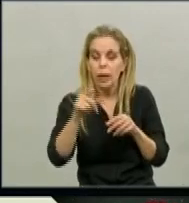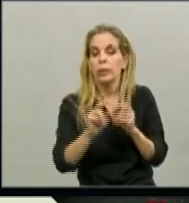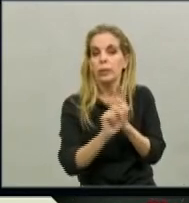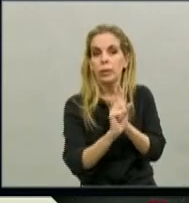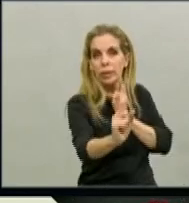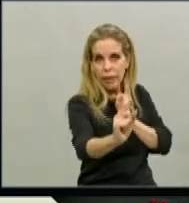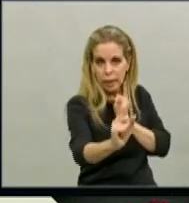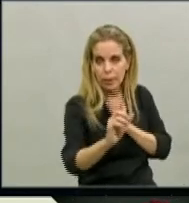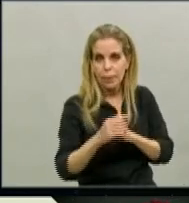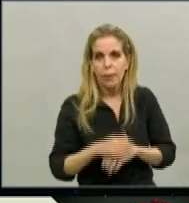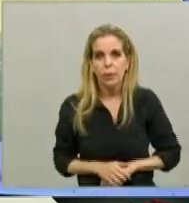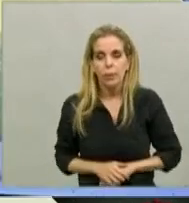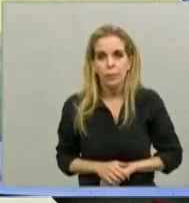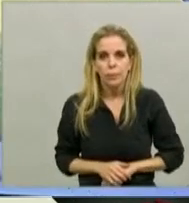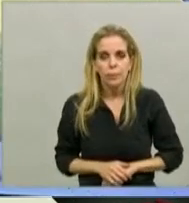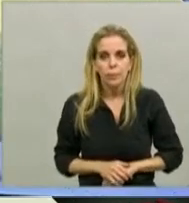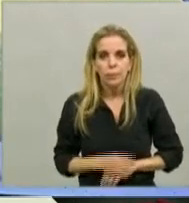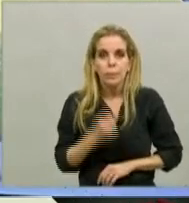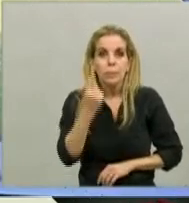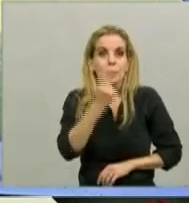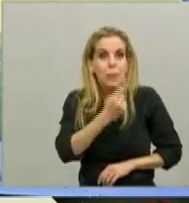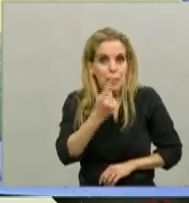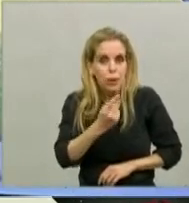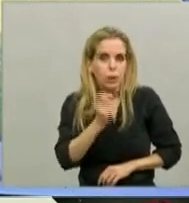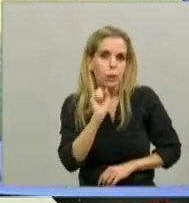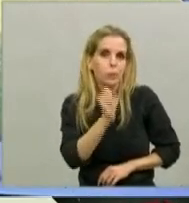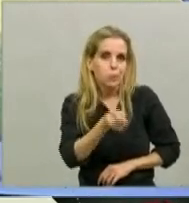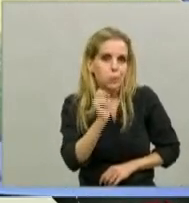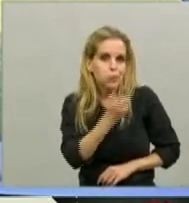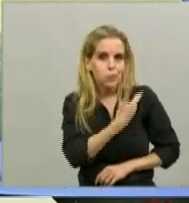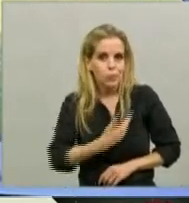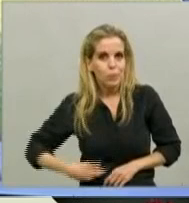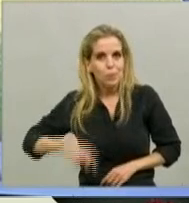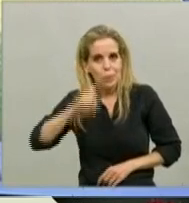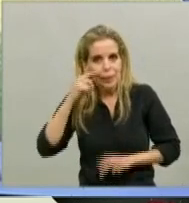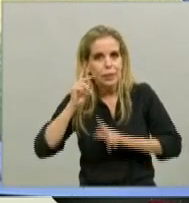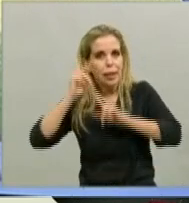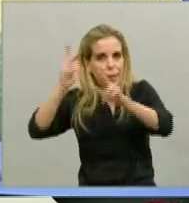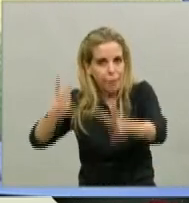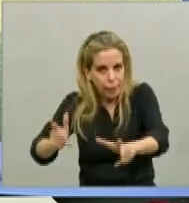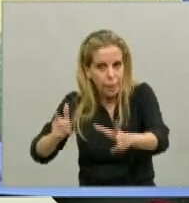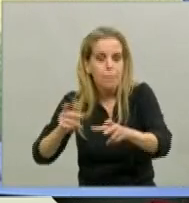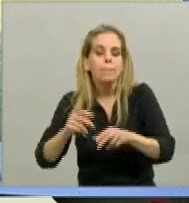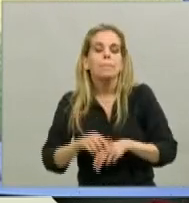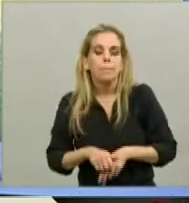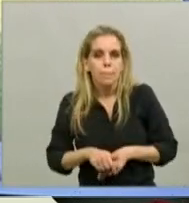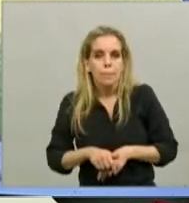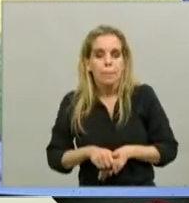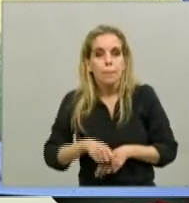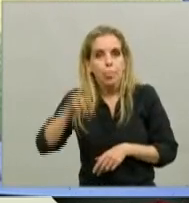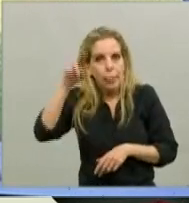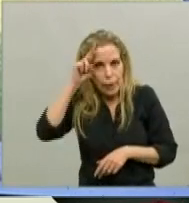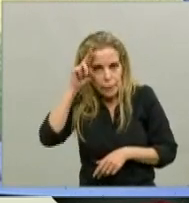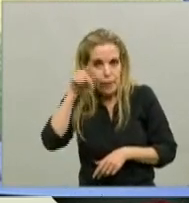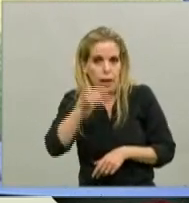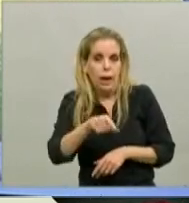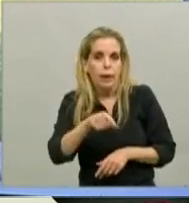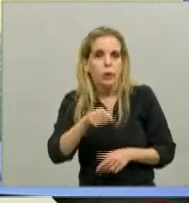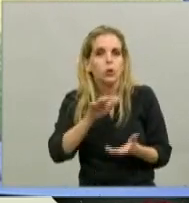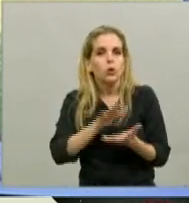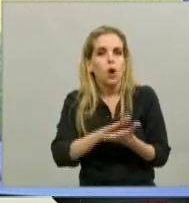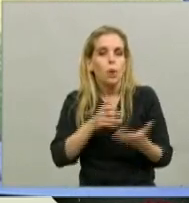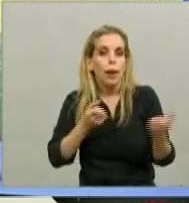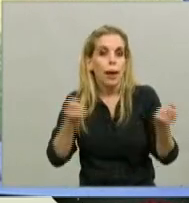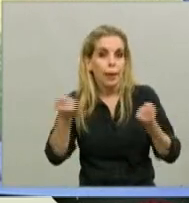casos. Lo primero, y ya lo mencionó el presidente, es redoblar las medidas para reducir la movilidad y el